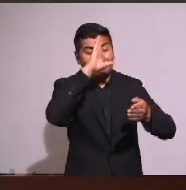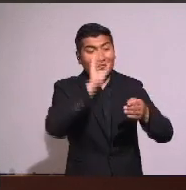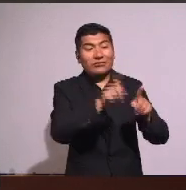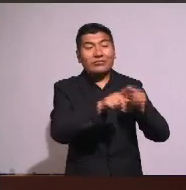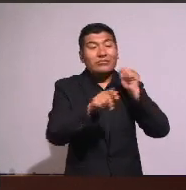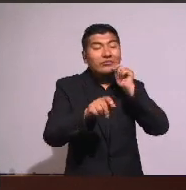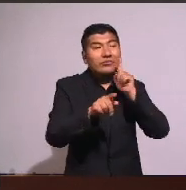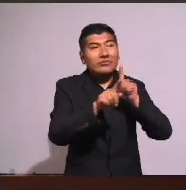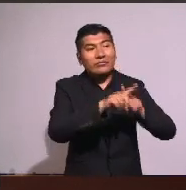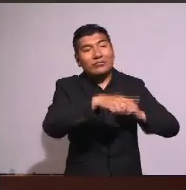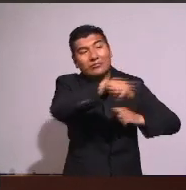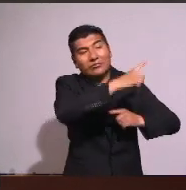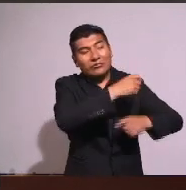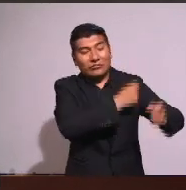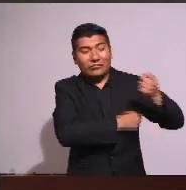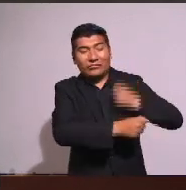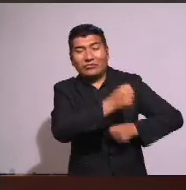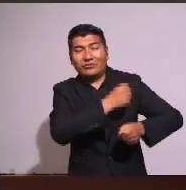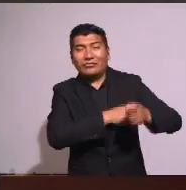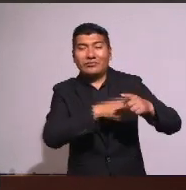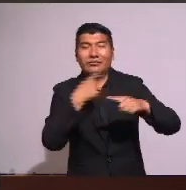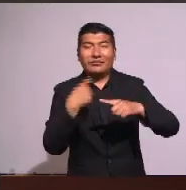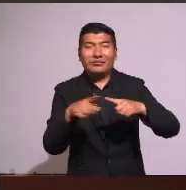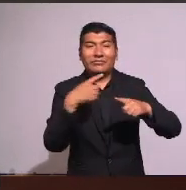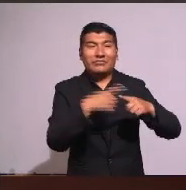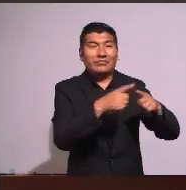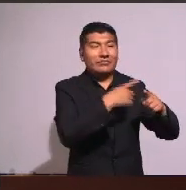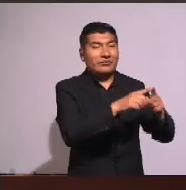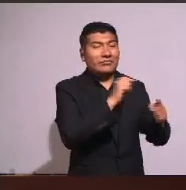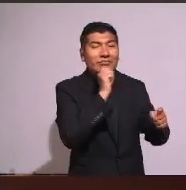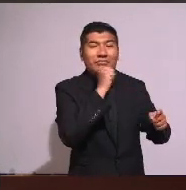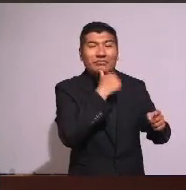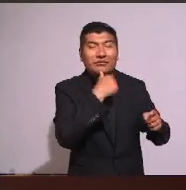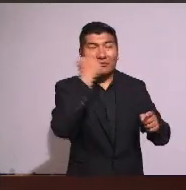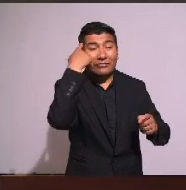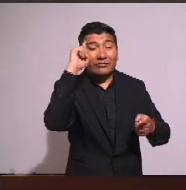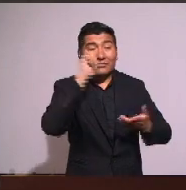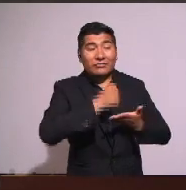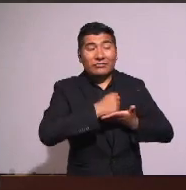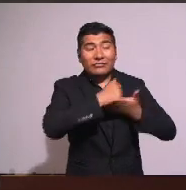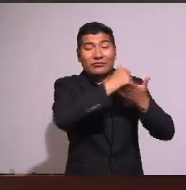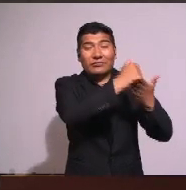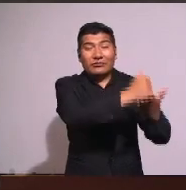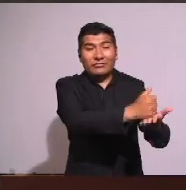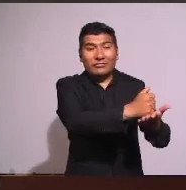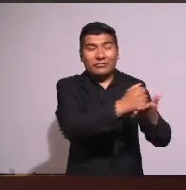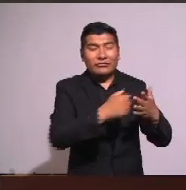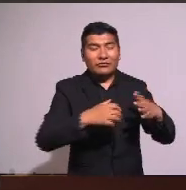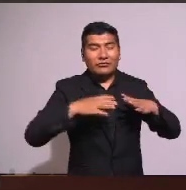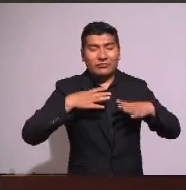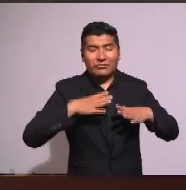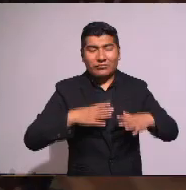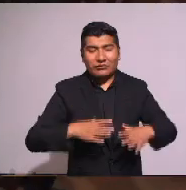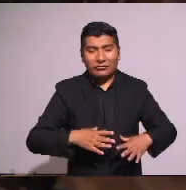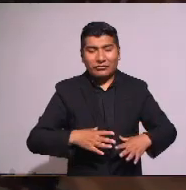que sufren toda clase de dolencias para ayudarlos y